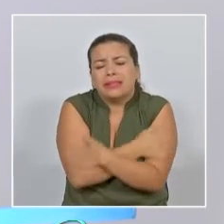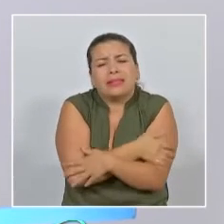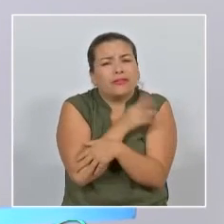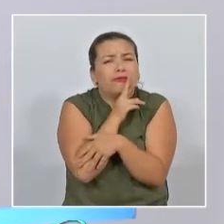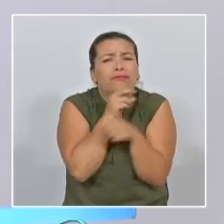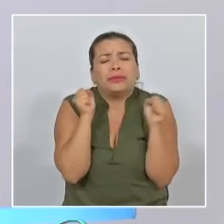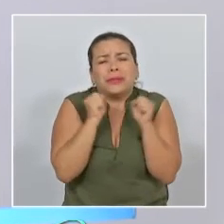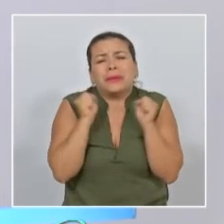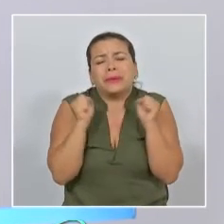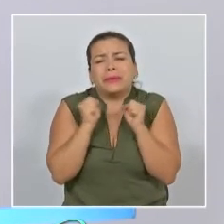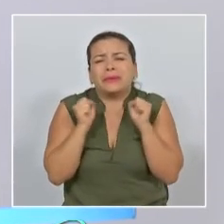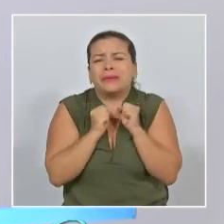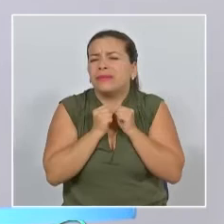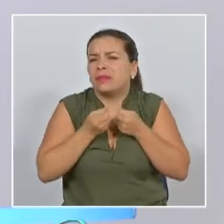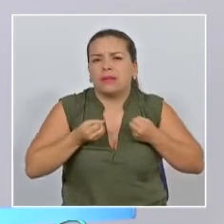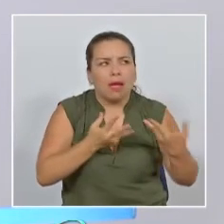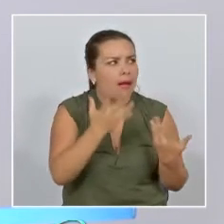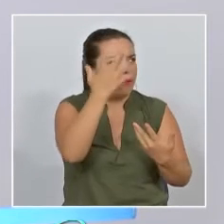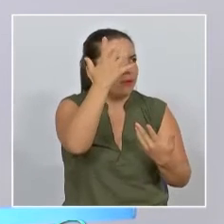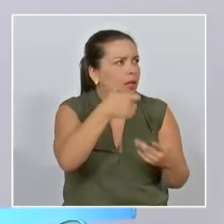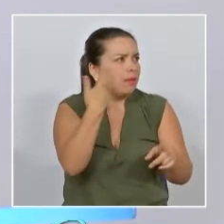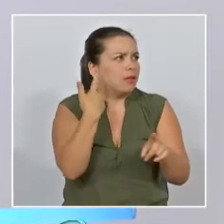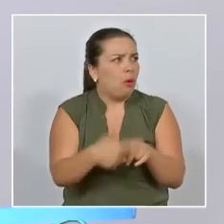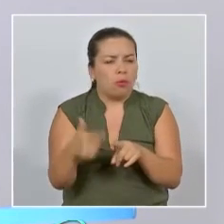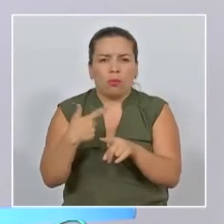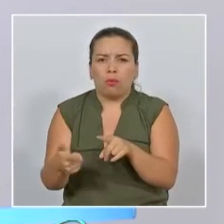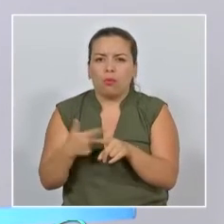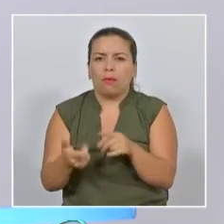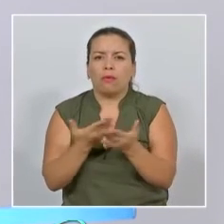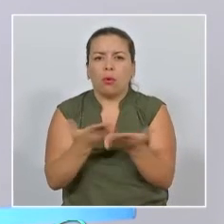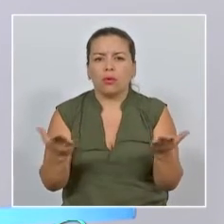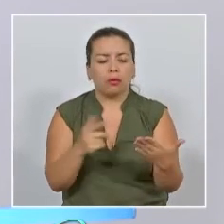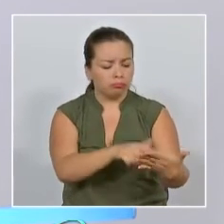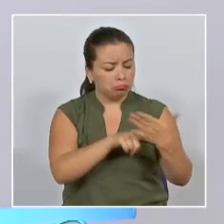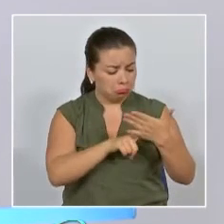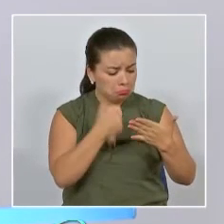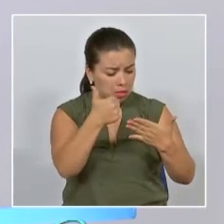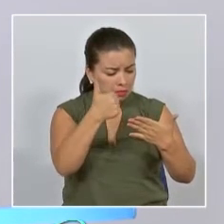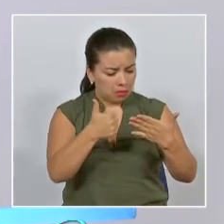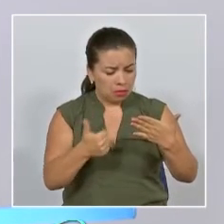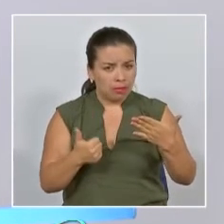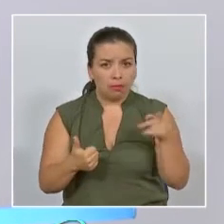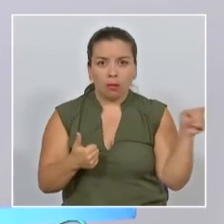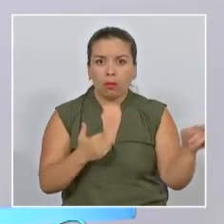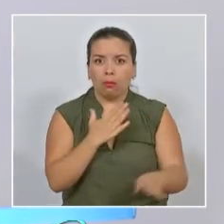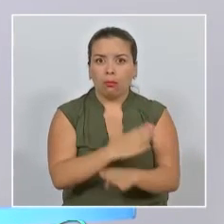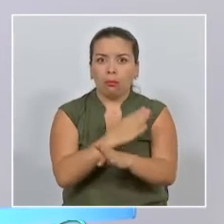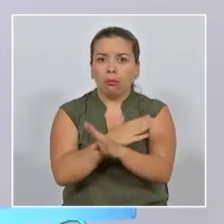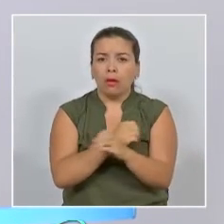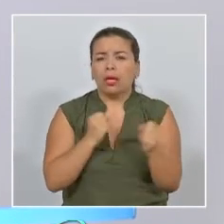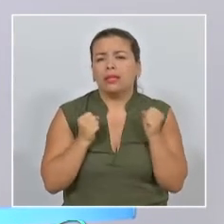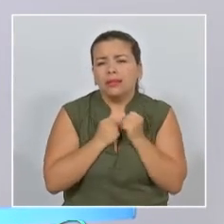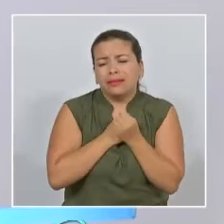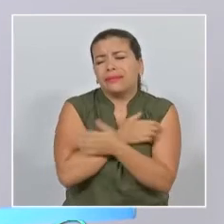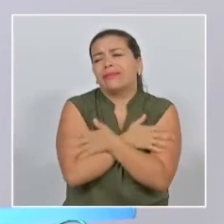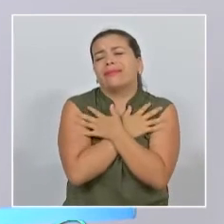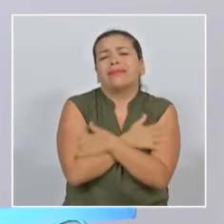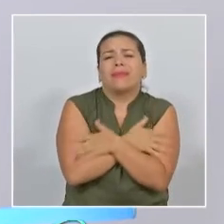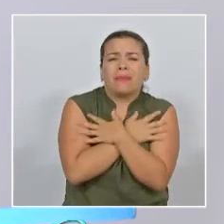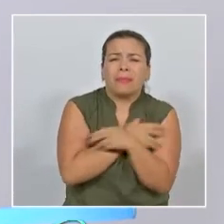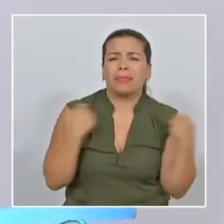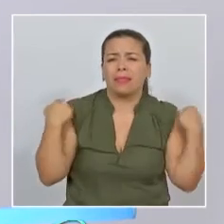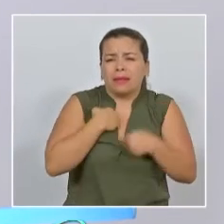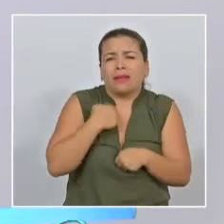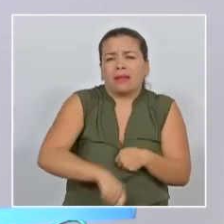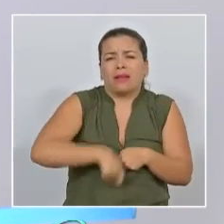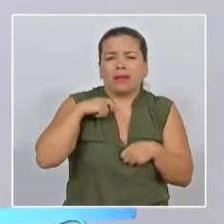Y se le ha hecho de todo, exámenes de todo tipo. Todo le sale perfecto, pero ella pues vive a toda hora con chaqueta.